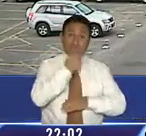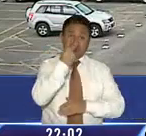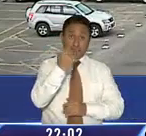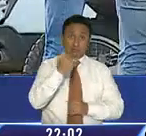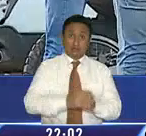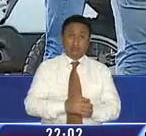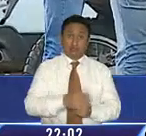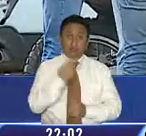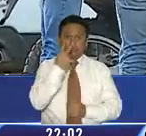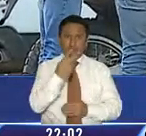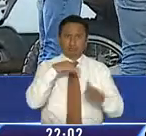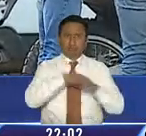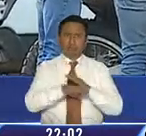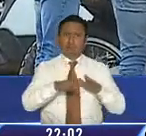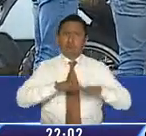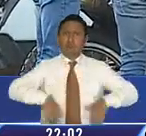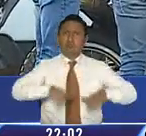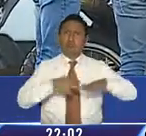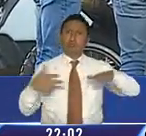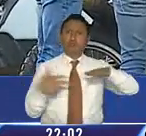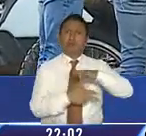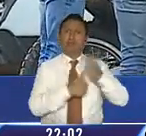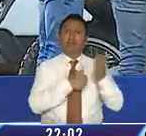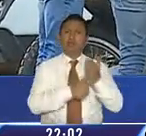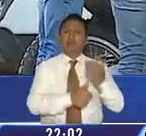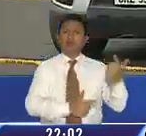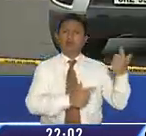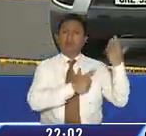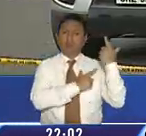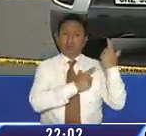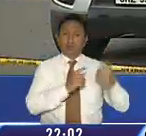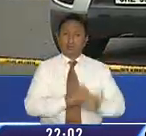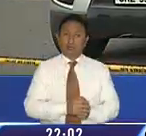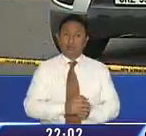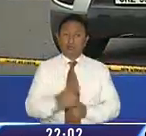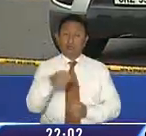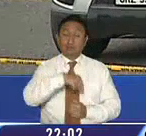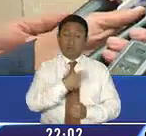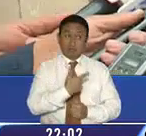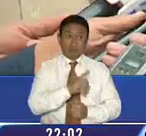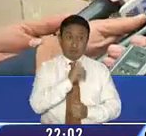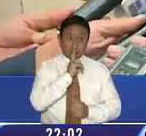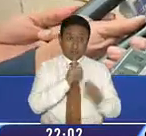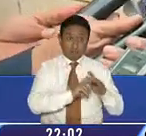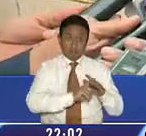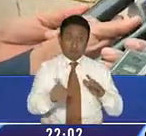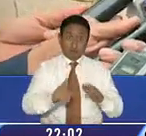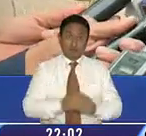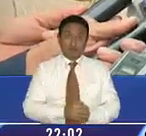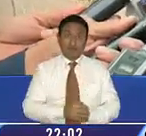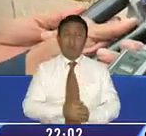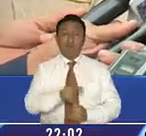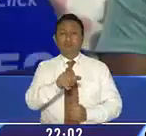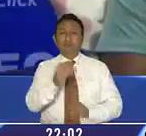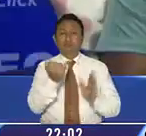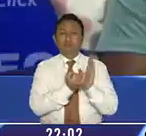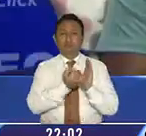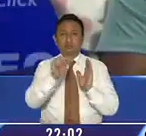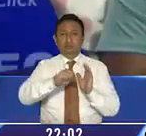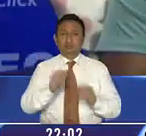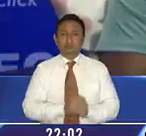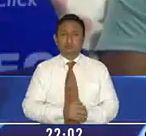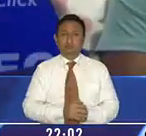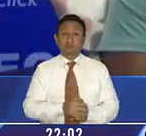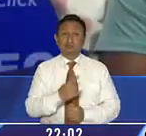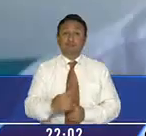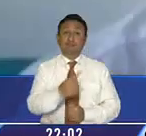la semana pasada en uno de los parqueaderos del Ministerio de Defensa, de donde logró escapar. Se ha confirmado la identidad del señor Nazareno. Al